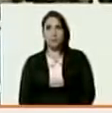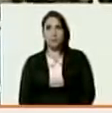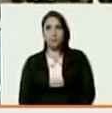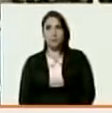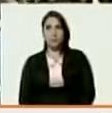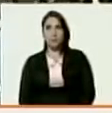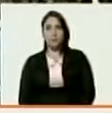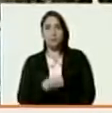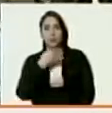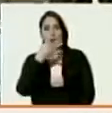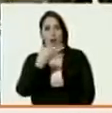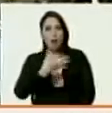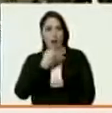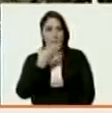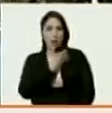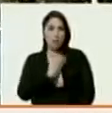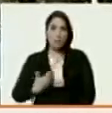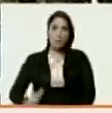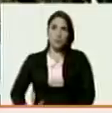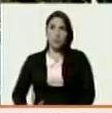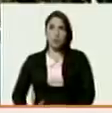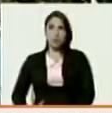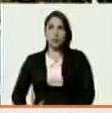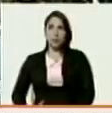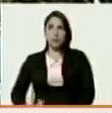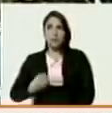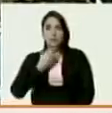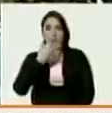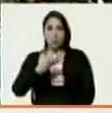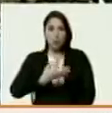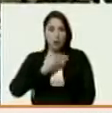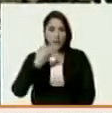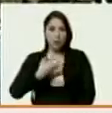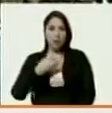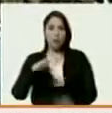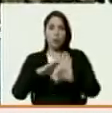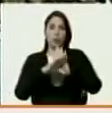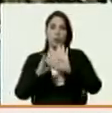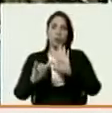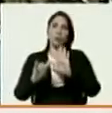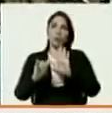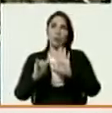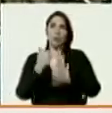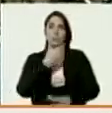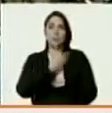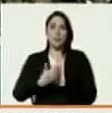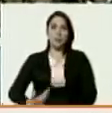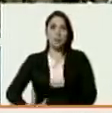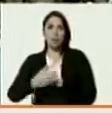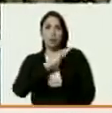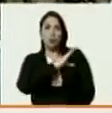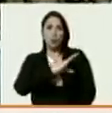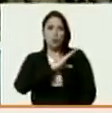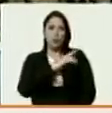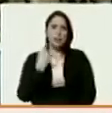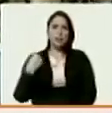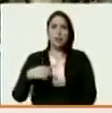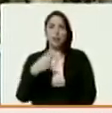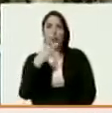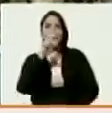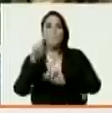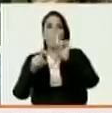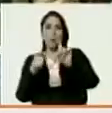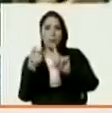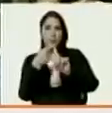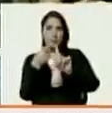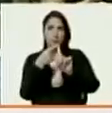Sí. Buenas tardes, presidente. Buenas tardes. Buenas tardes, constituyentes, presidente de las comisiones. Tengo dos preguntas. La primera